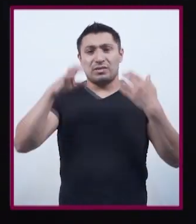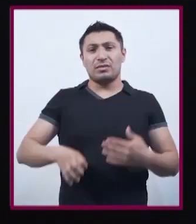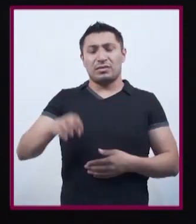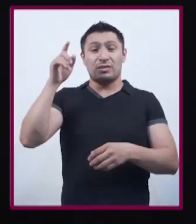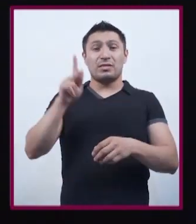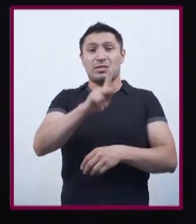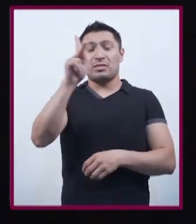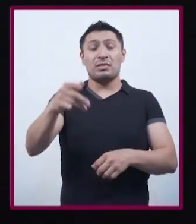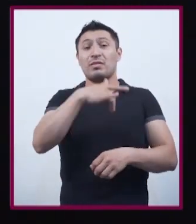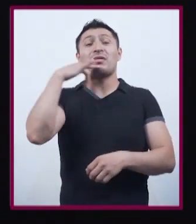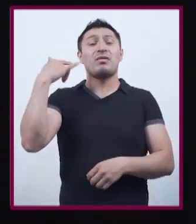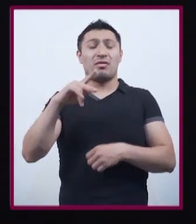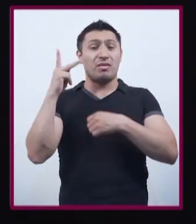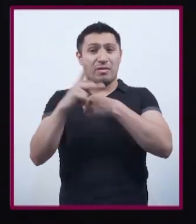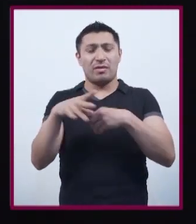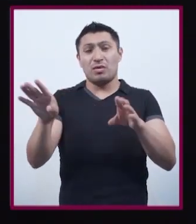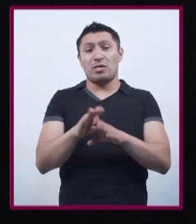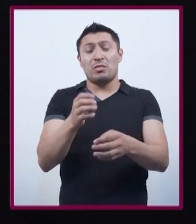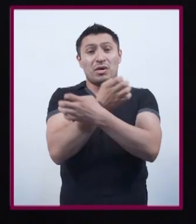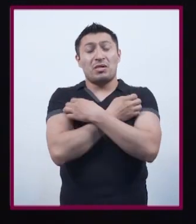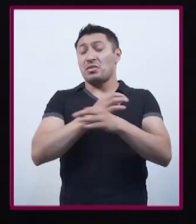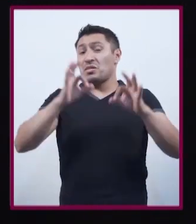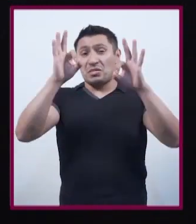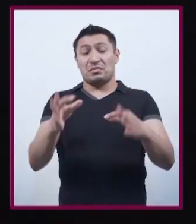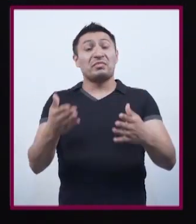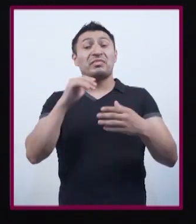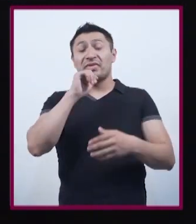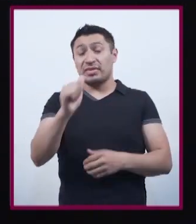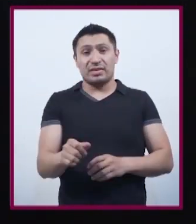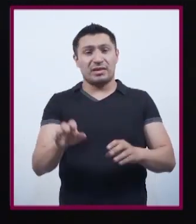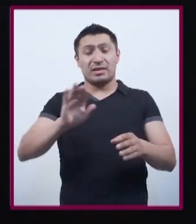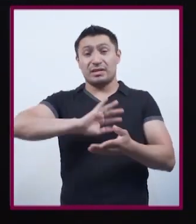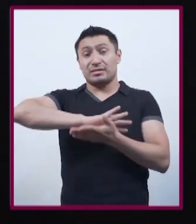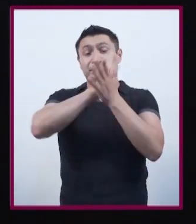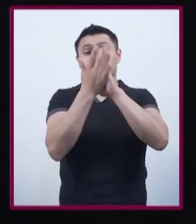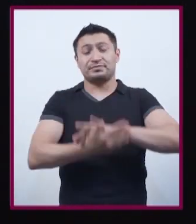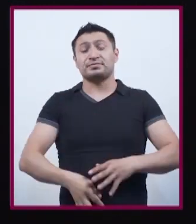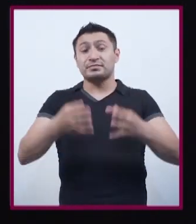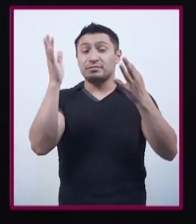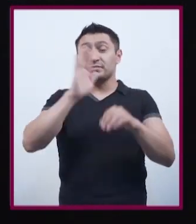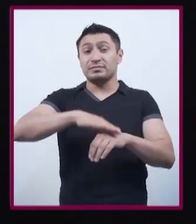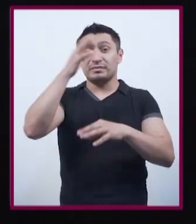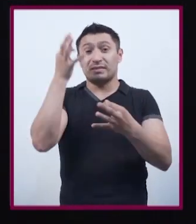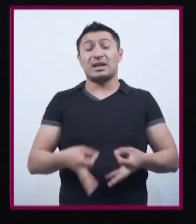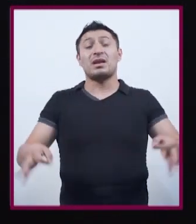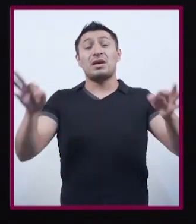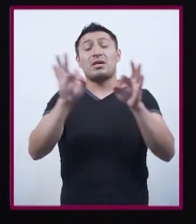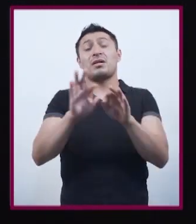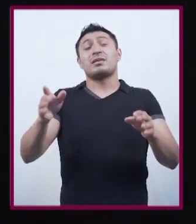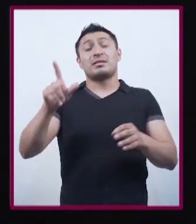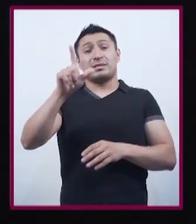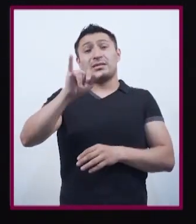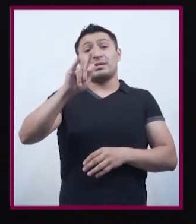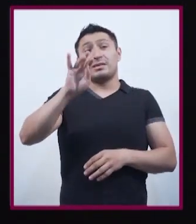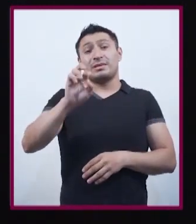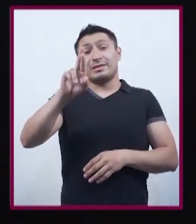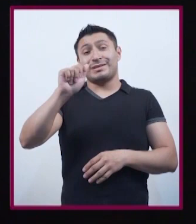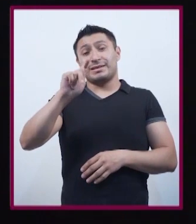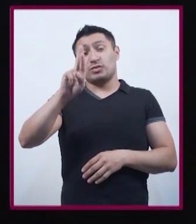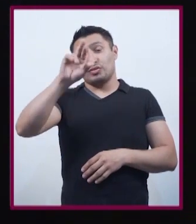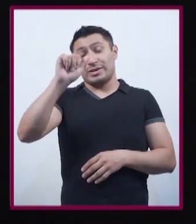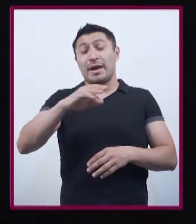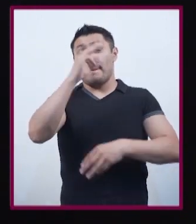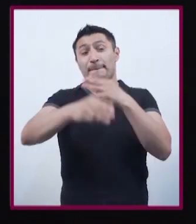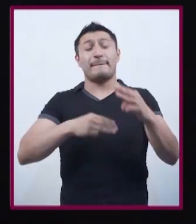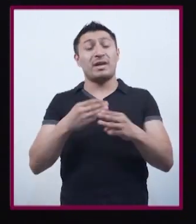puede aspirar cualquier escritor o escritora. ¿Cómo fue que una joven que nació y creció en un pequeño pueblo de Chile prácticamente sin